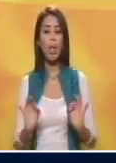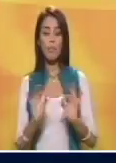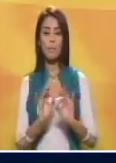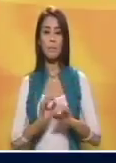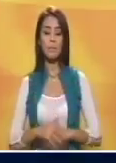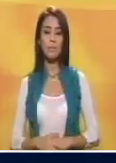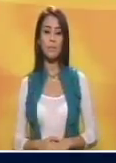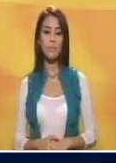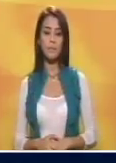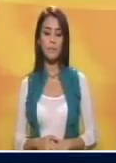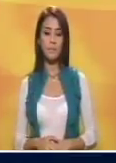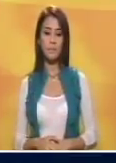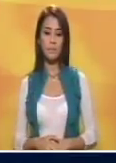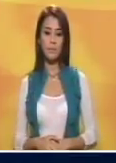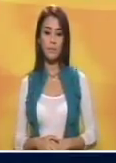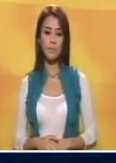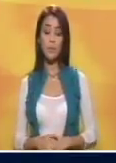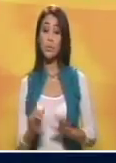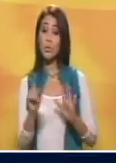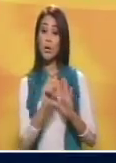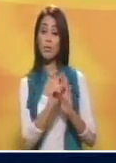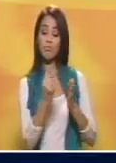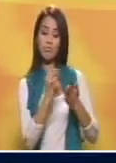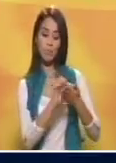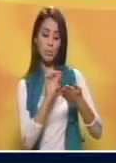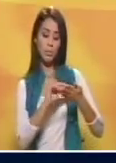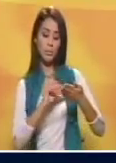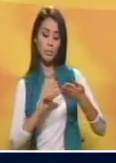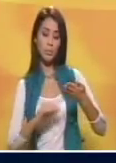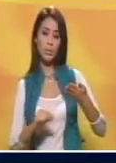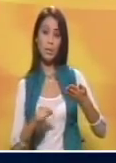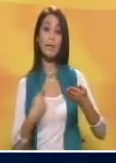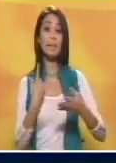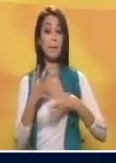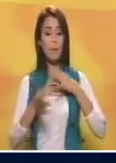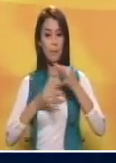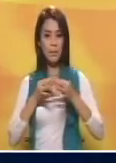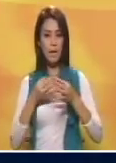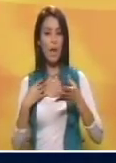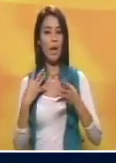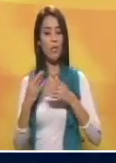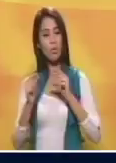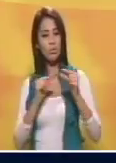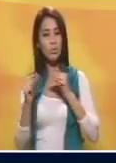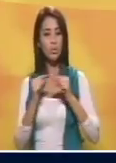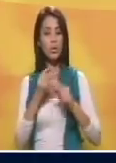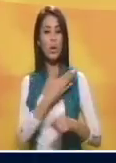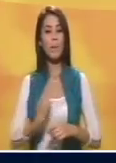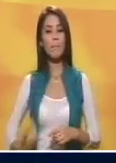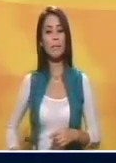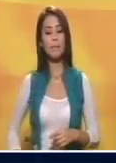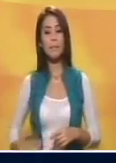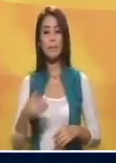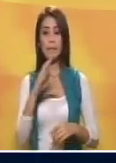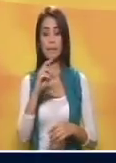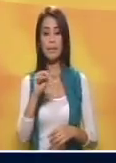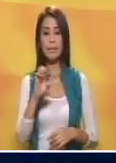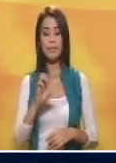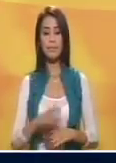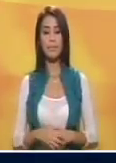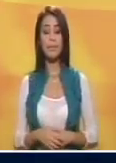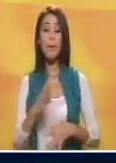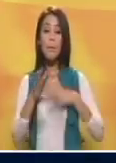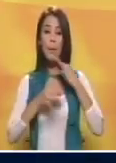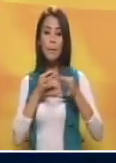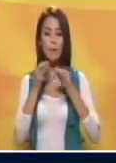sido uno de los puntos que hemos abordado con la presidenta del Poder Electoral, que vamos a ubicar, a definir